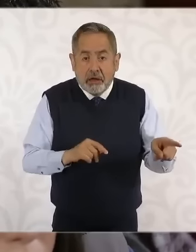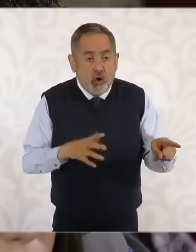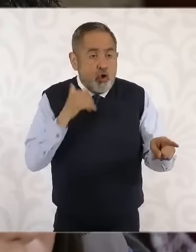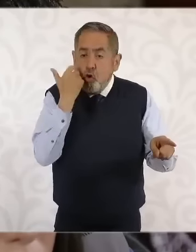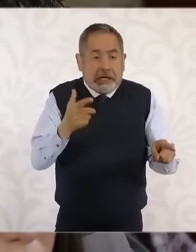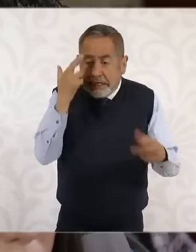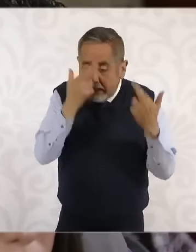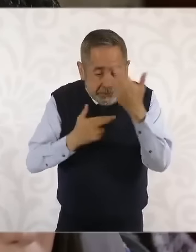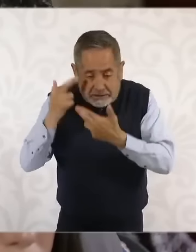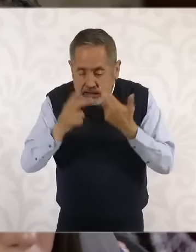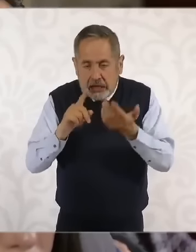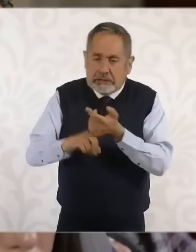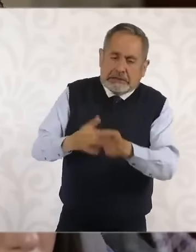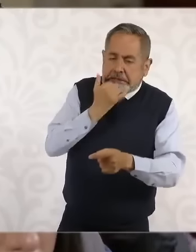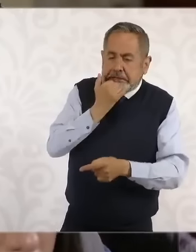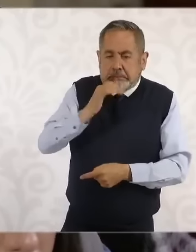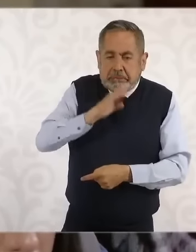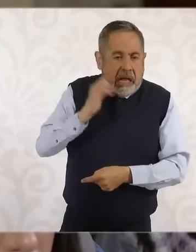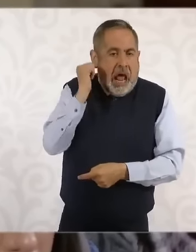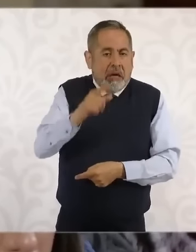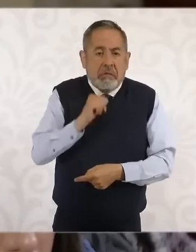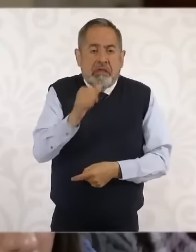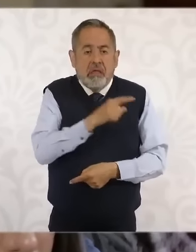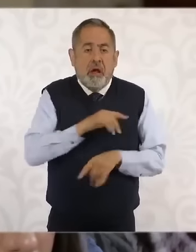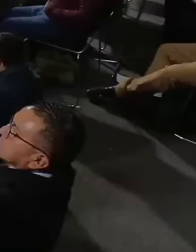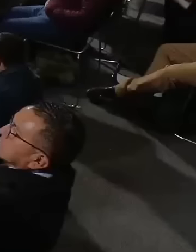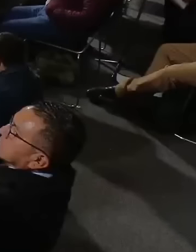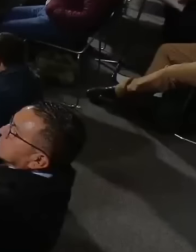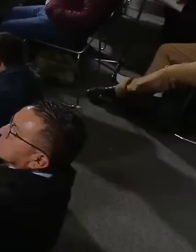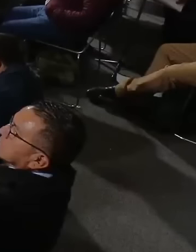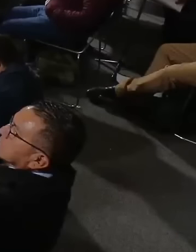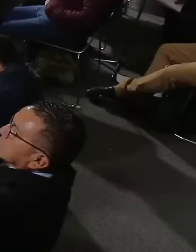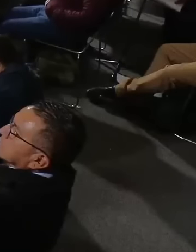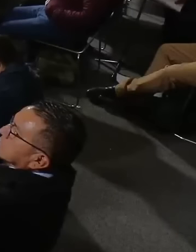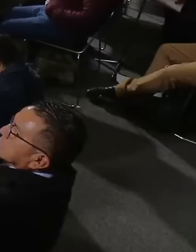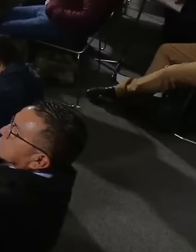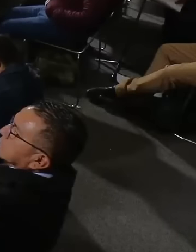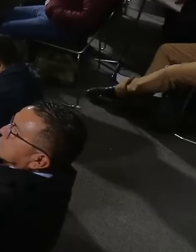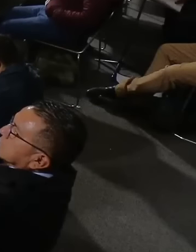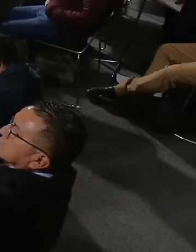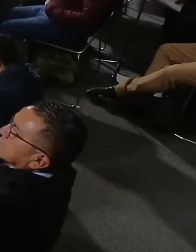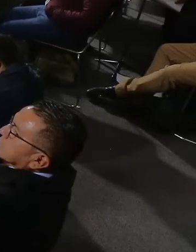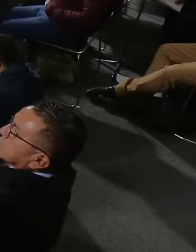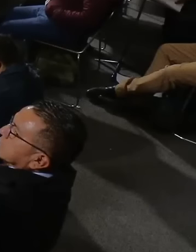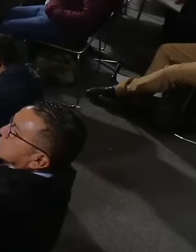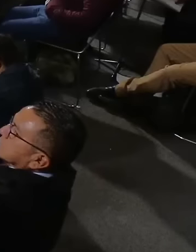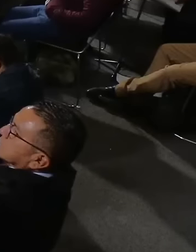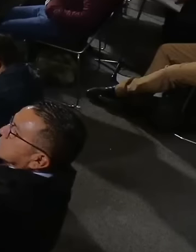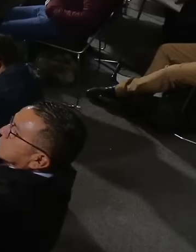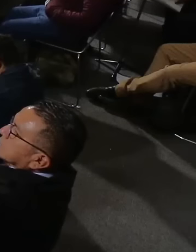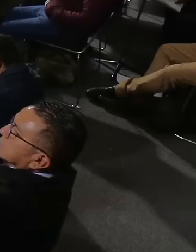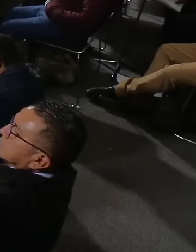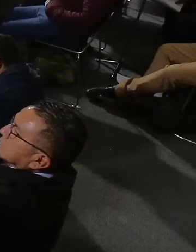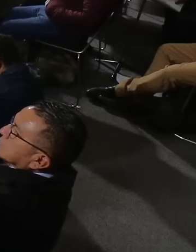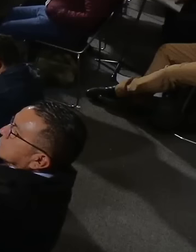hacen ninguna autocrítica los consejeros y consejeras del INE en su iniciativa que han presentado